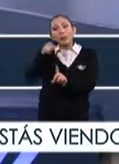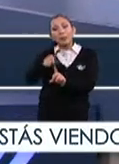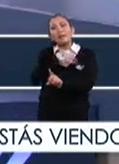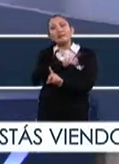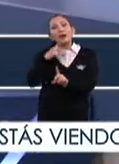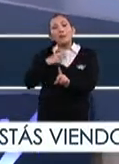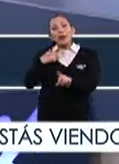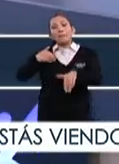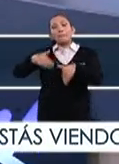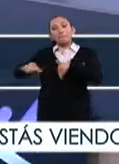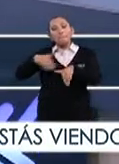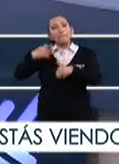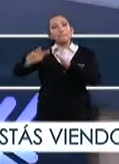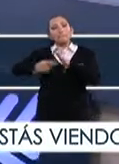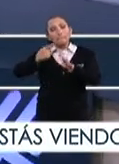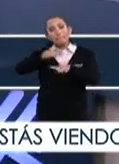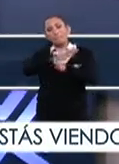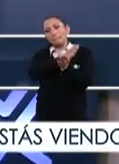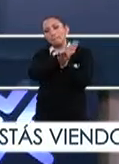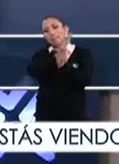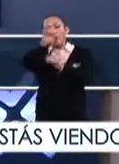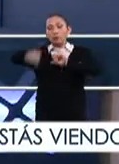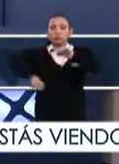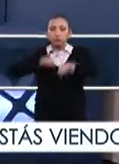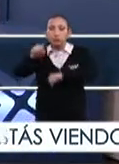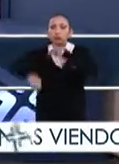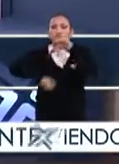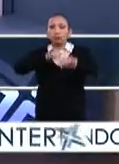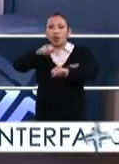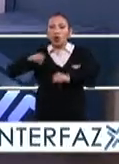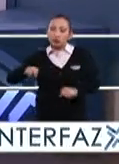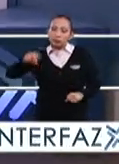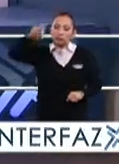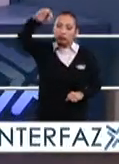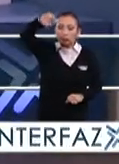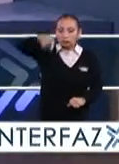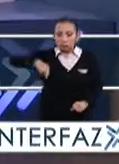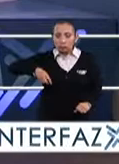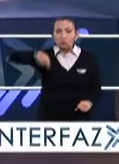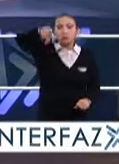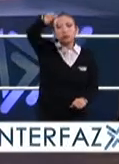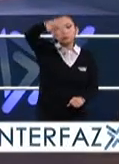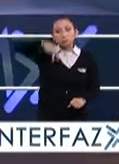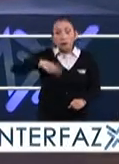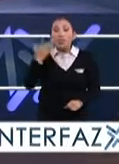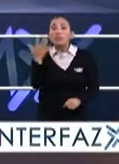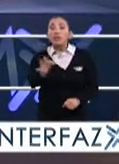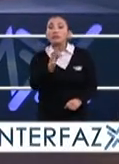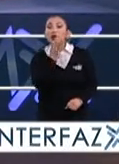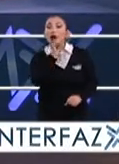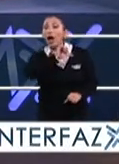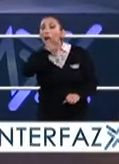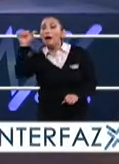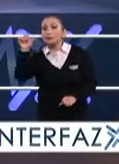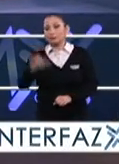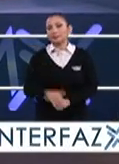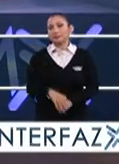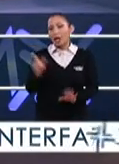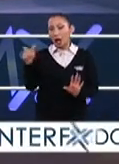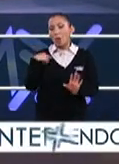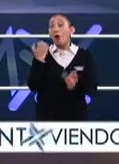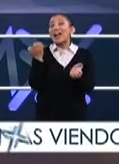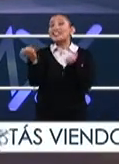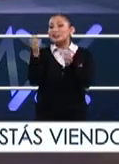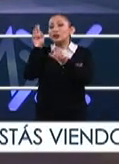debe de ser una caminata continua o bicicleta continua o subir y bajar las escaleras de forma continua mientras sean 10 minutos o más. Ahí sí ya contaría